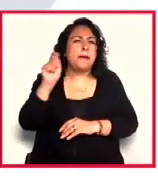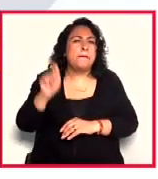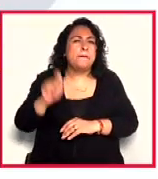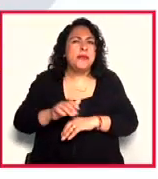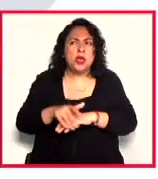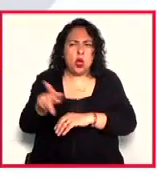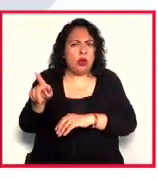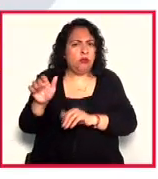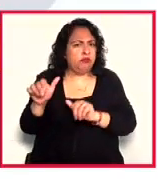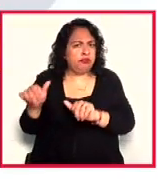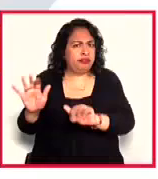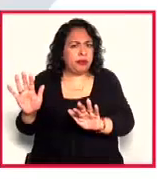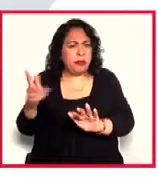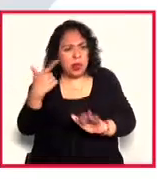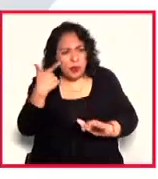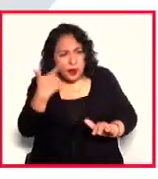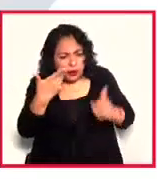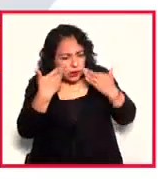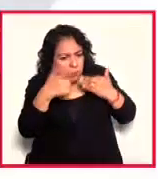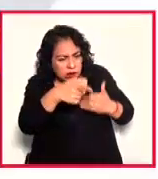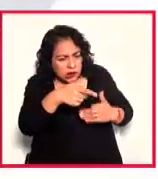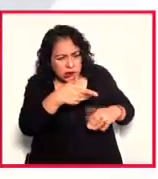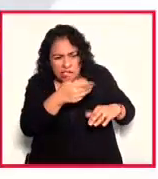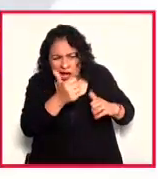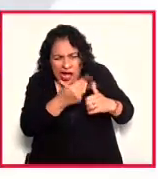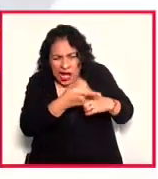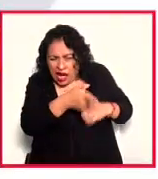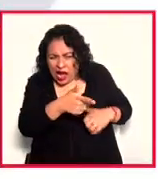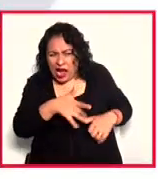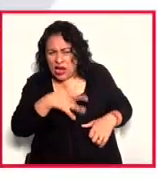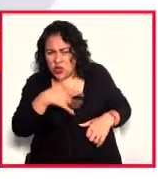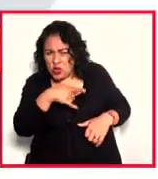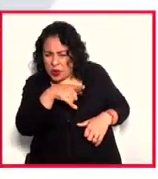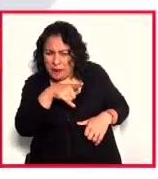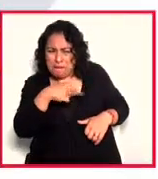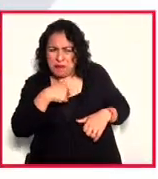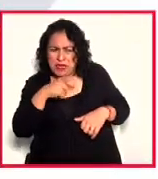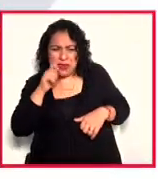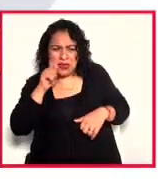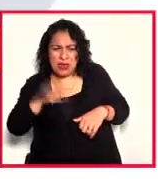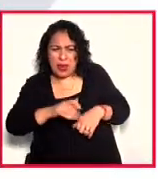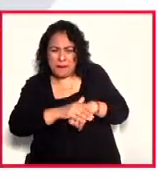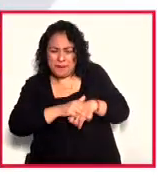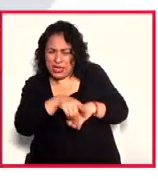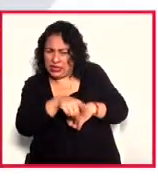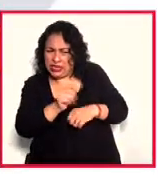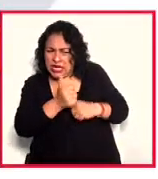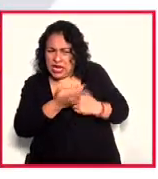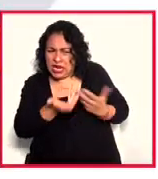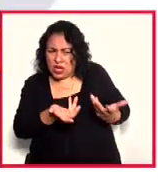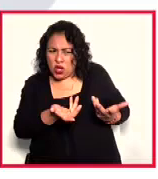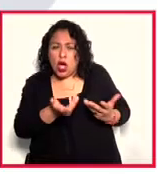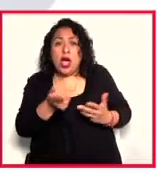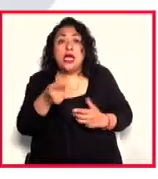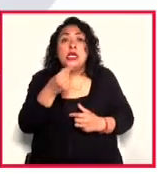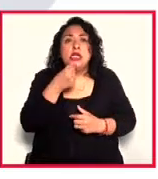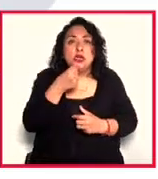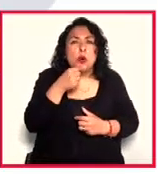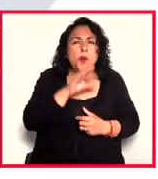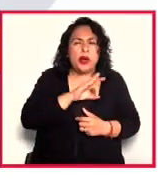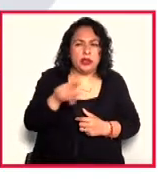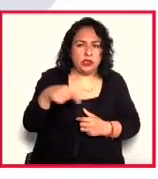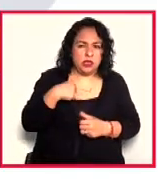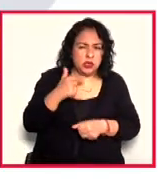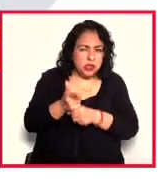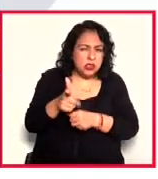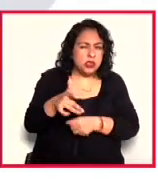sucediendo, pero está viendo que le está pasando algo a su mejor amiga, es para los niños que puedan percibir y